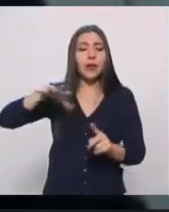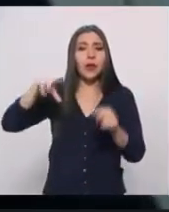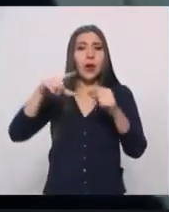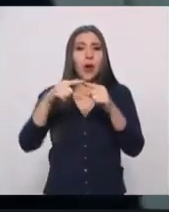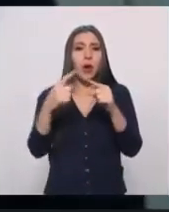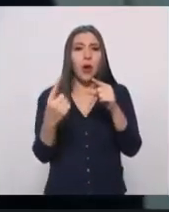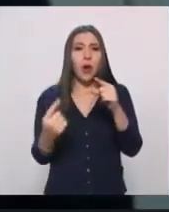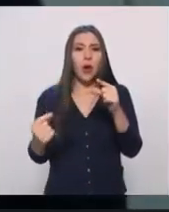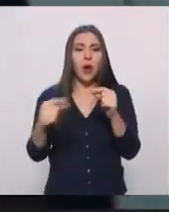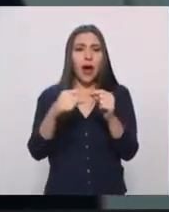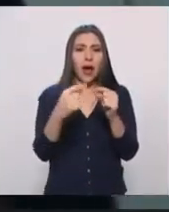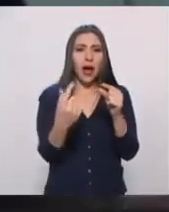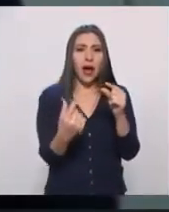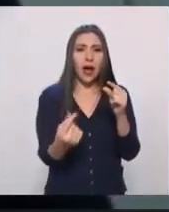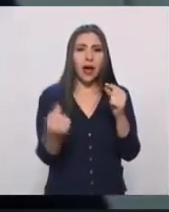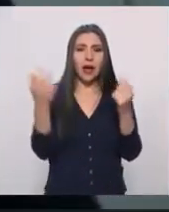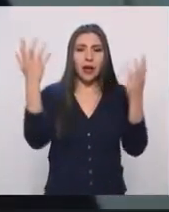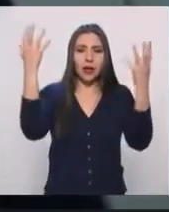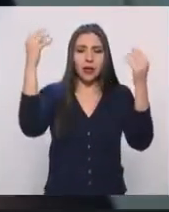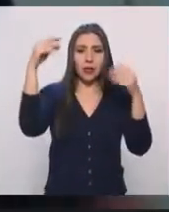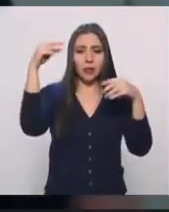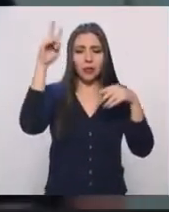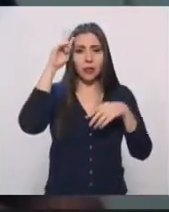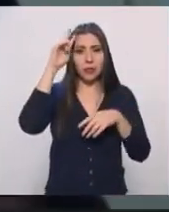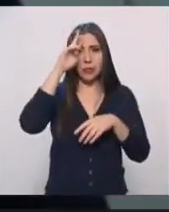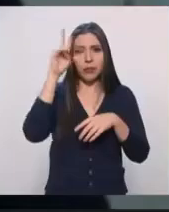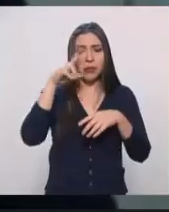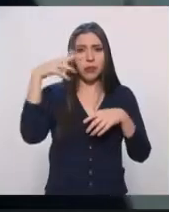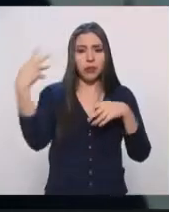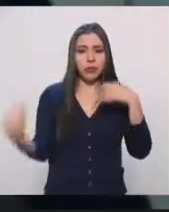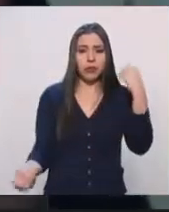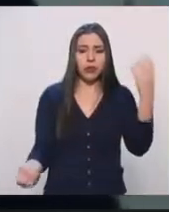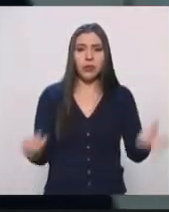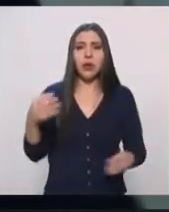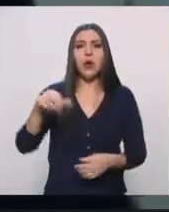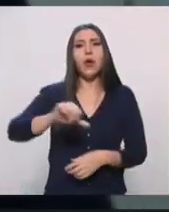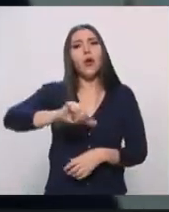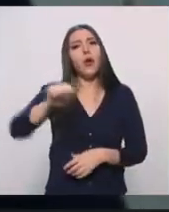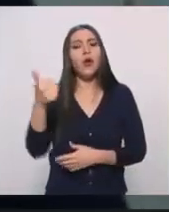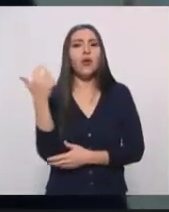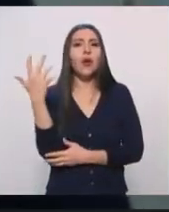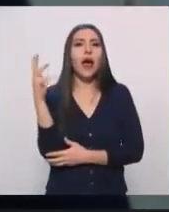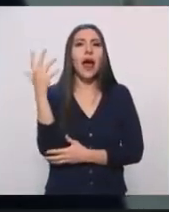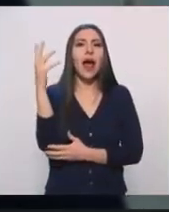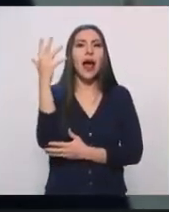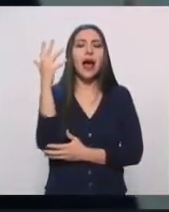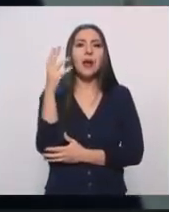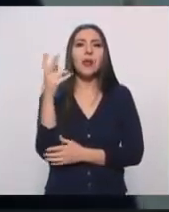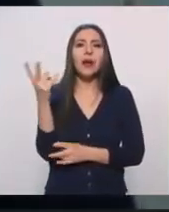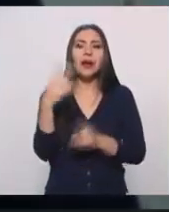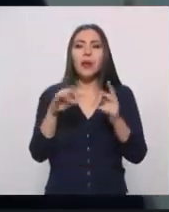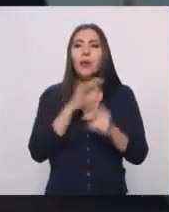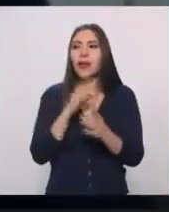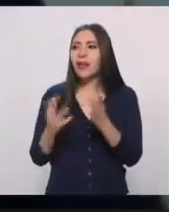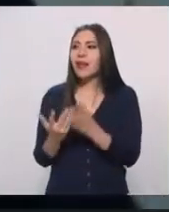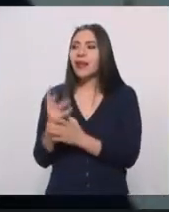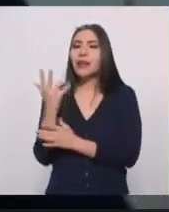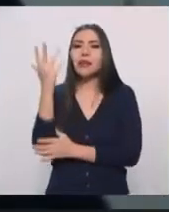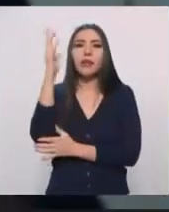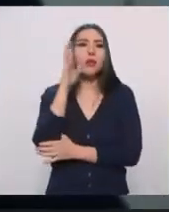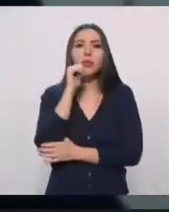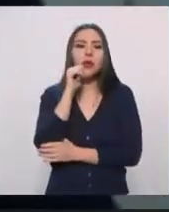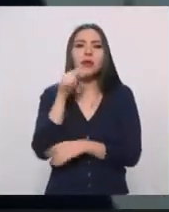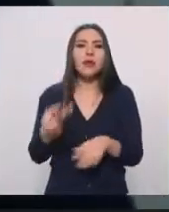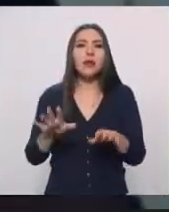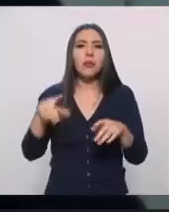donde está plantado el árbol de eucalipto y eso impide que otras especies puedan crecer o convivan también. Entonces es un árbol que, bueno, está en toda la